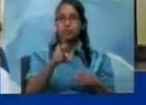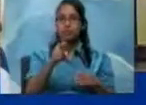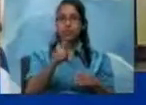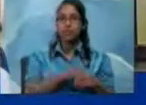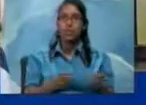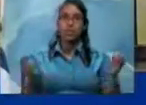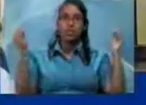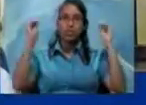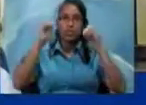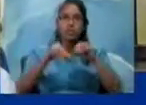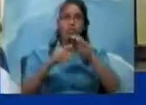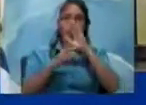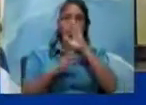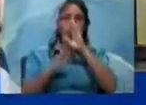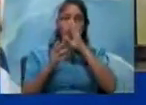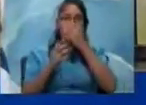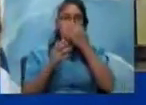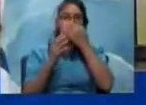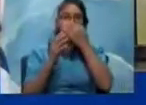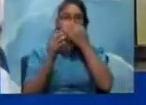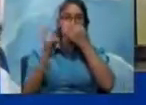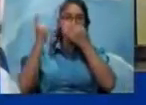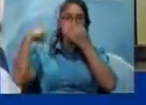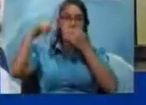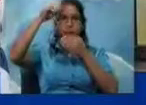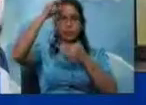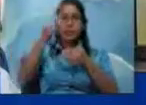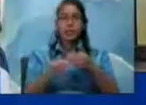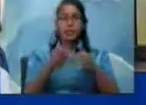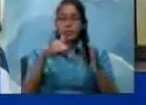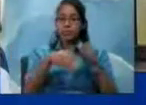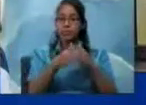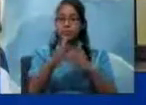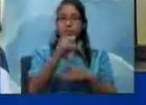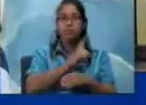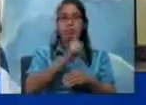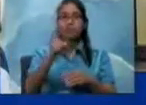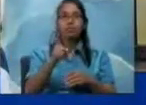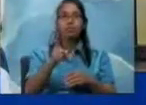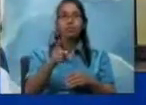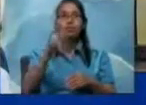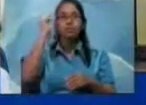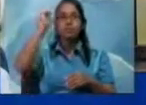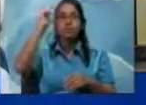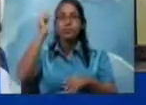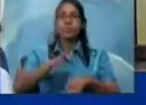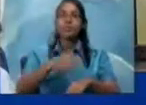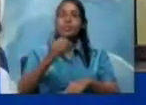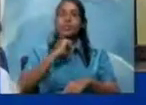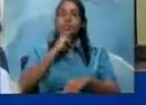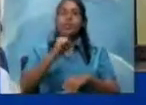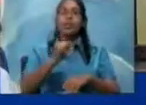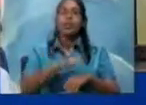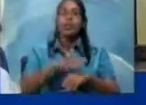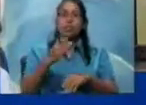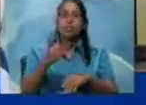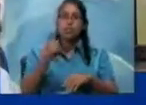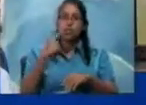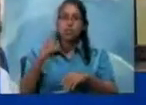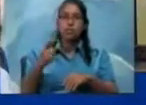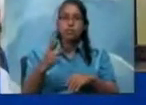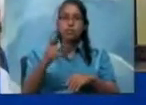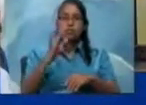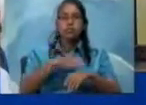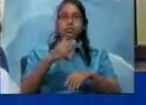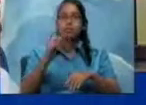mete dentro el mar de Galilea yo creo que saca el pez de Pedro porque es muy rico en peces muy rico